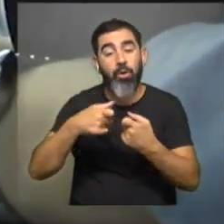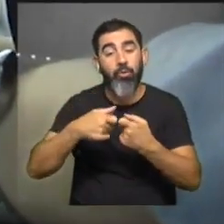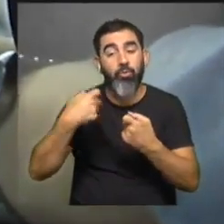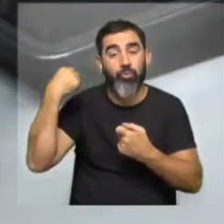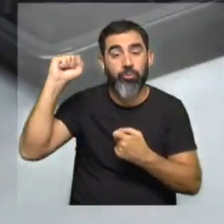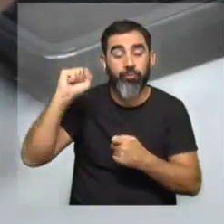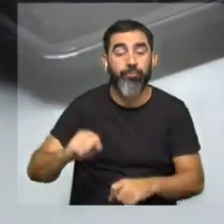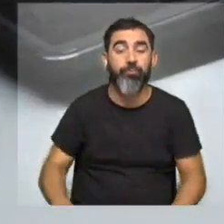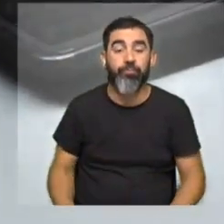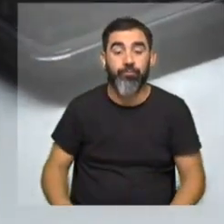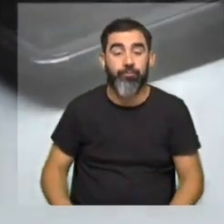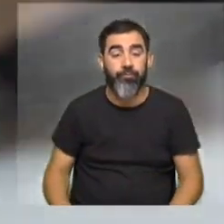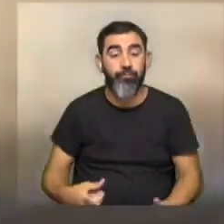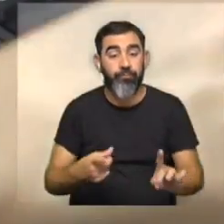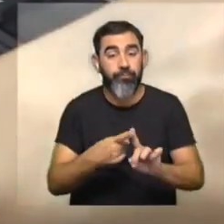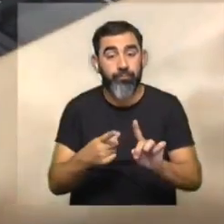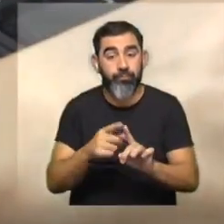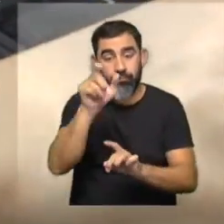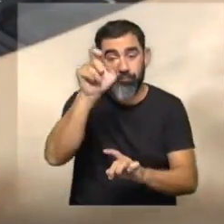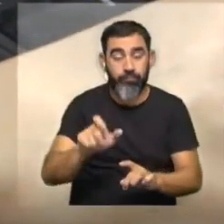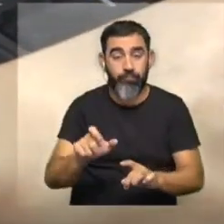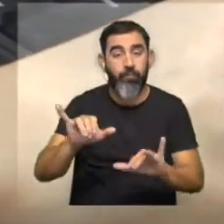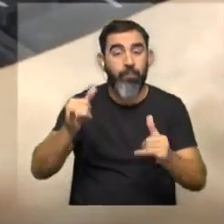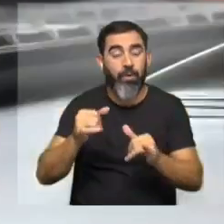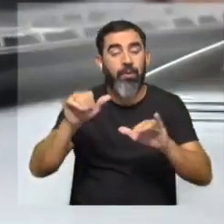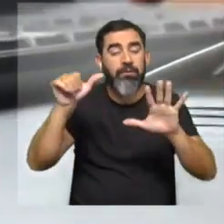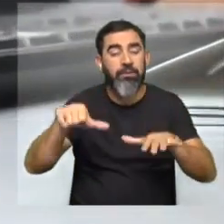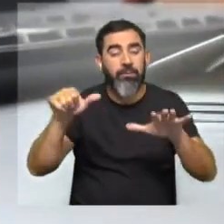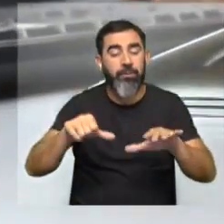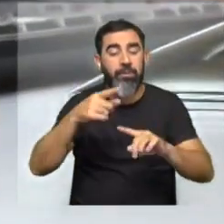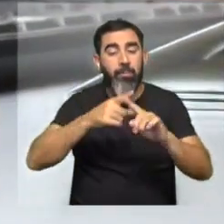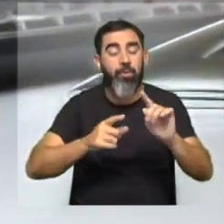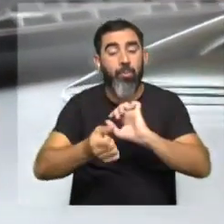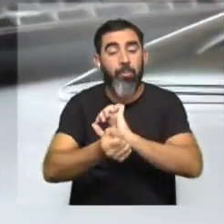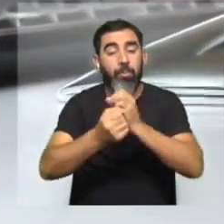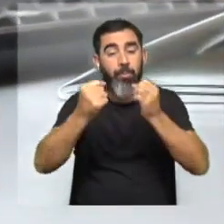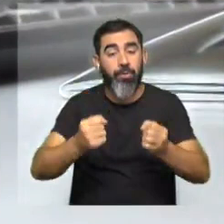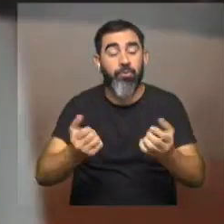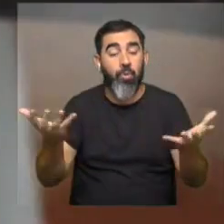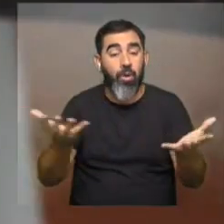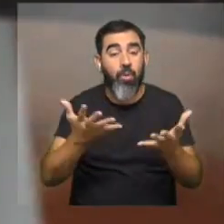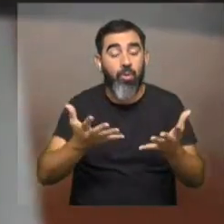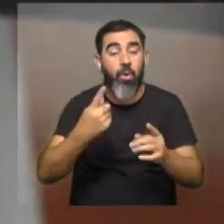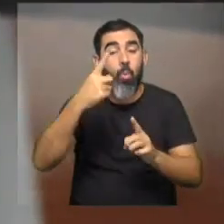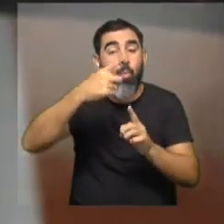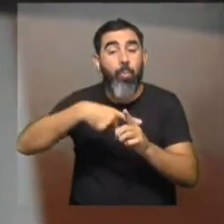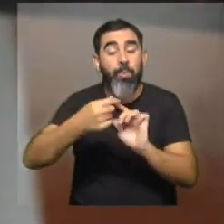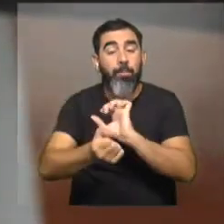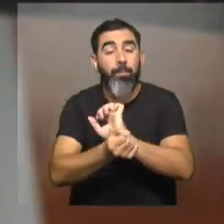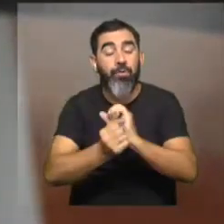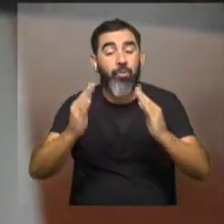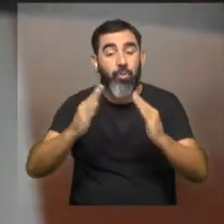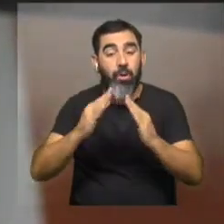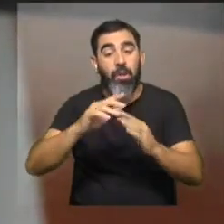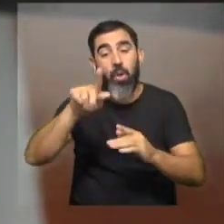para delinquir. Con este acuerdo, el ciudadano ruso, que ya estuvo 6 meses y medio en prisión, va a pasar a cumplir 1 mes de prisión domiciliaria